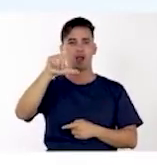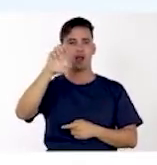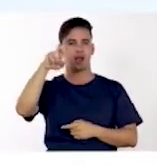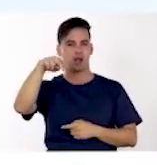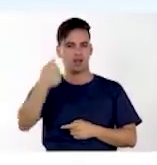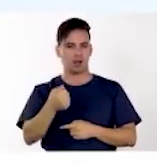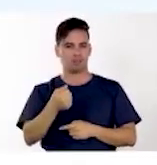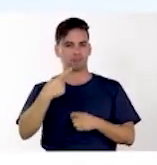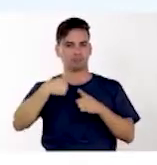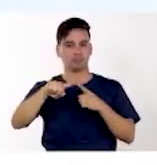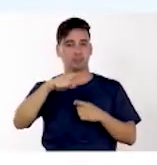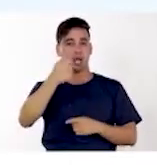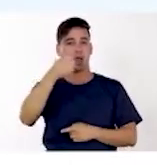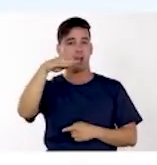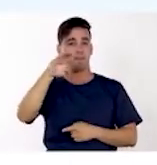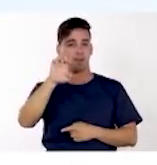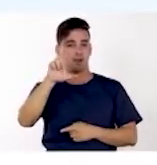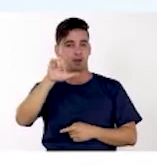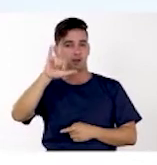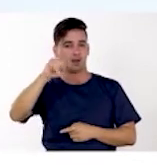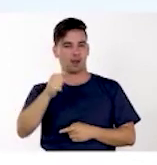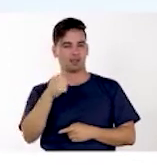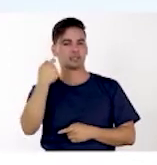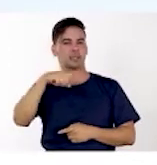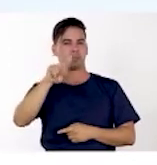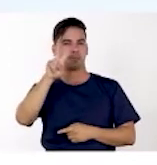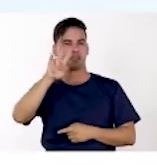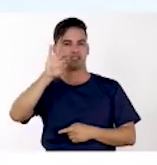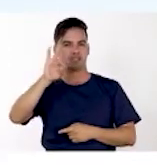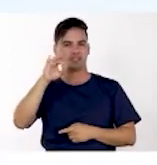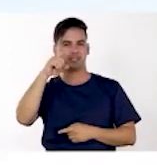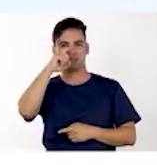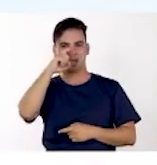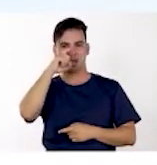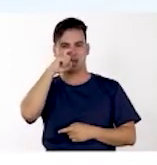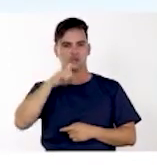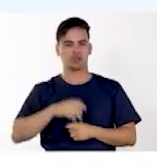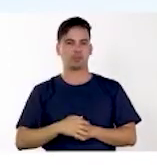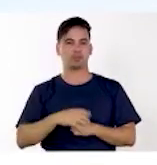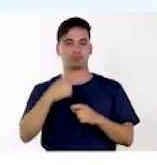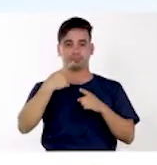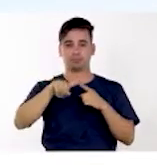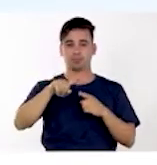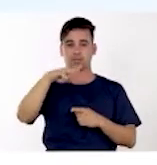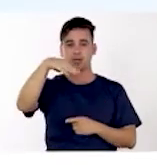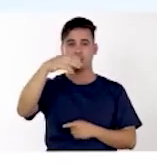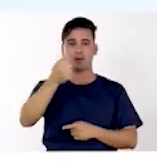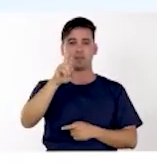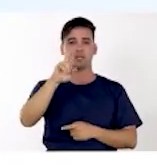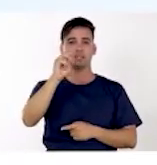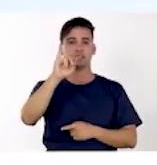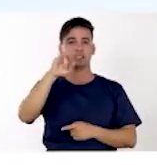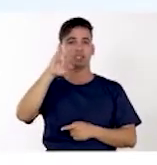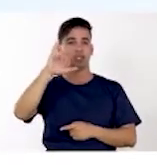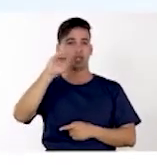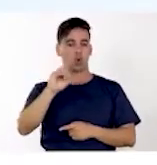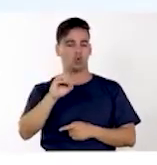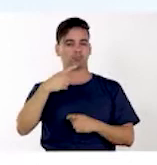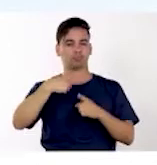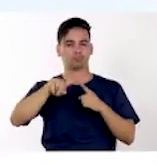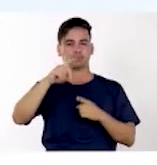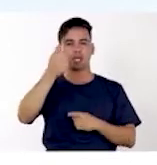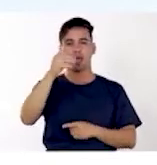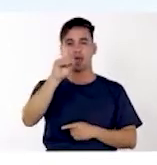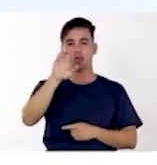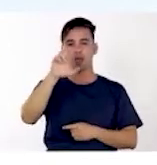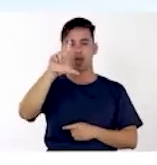Amelia, también 27 años. Martirio, Adela, que es la más joven de